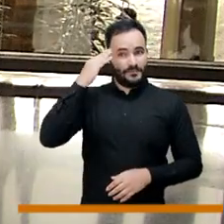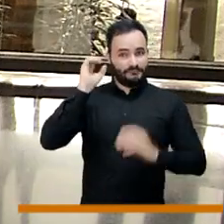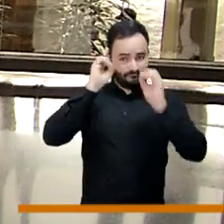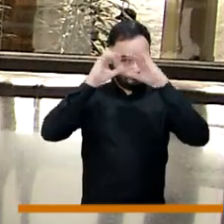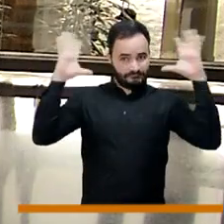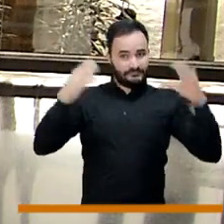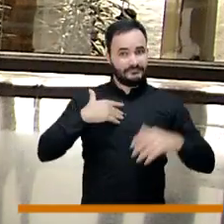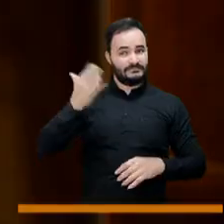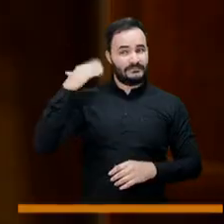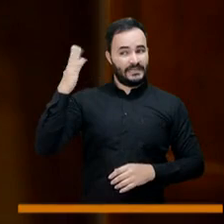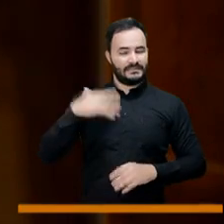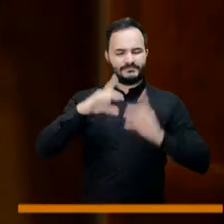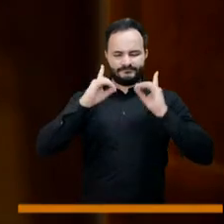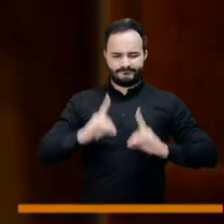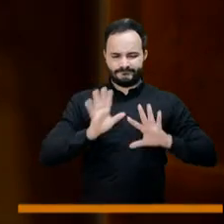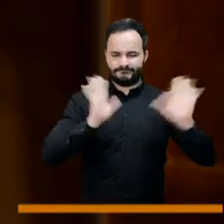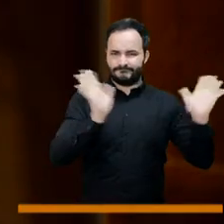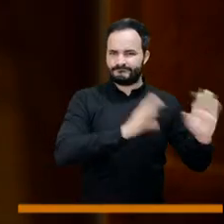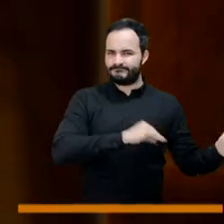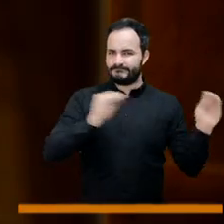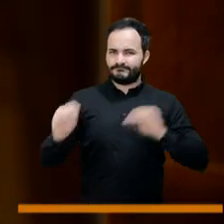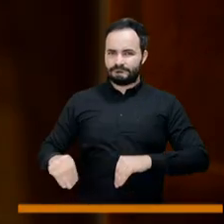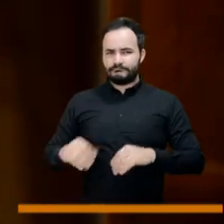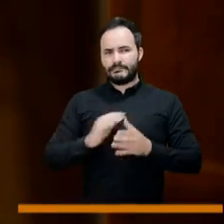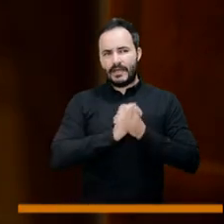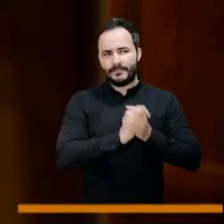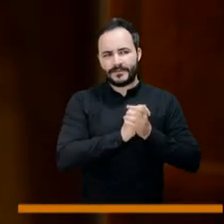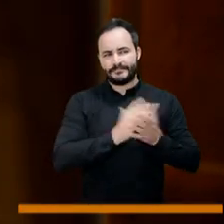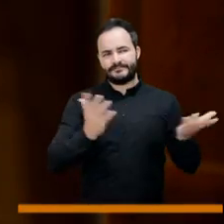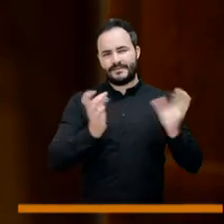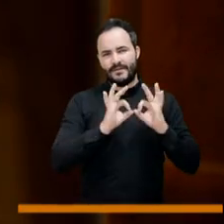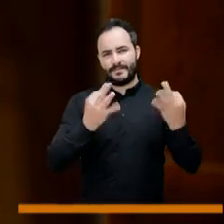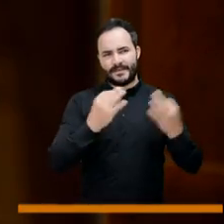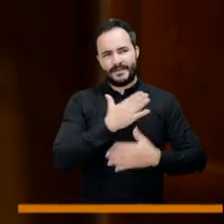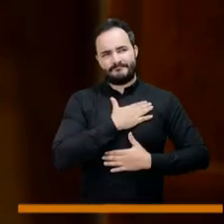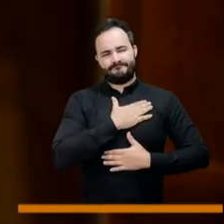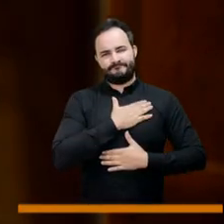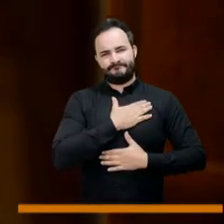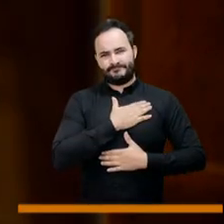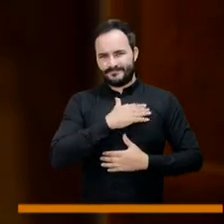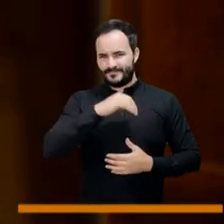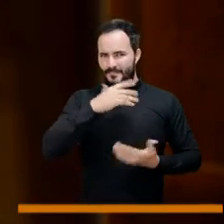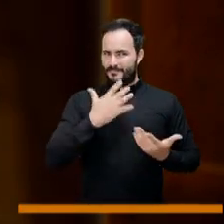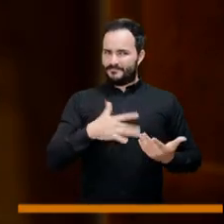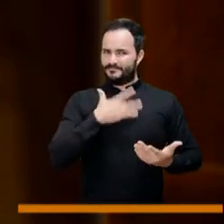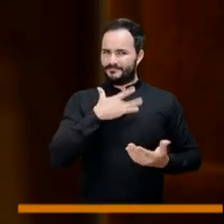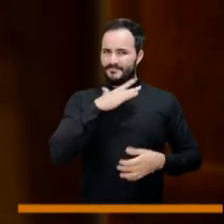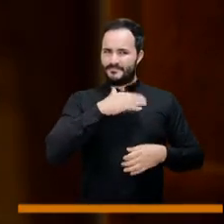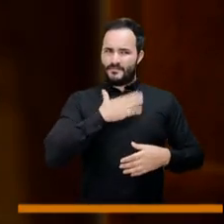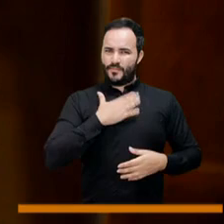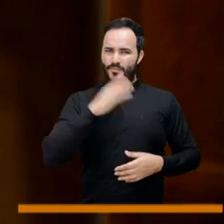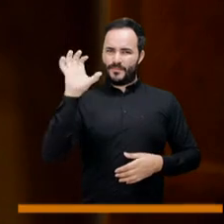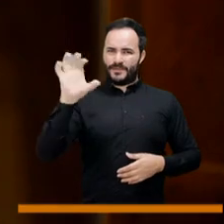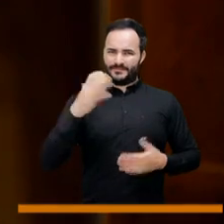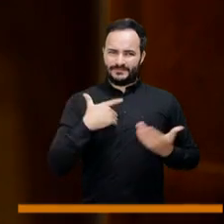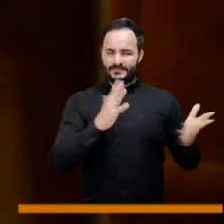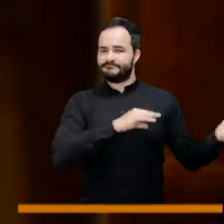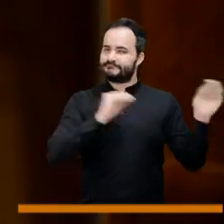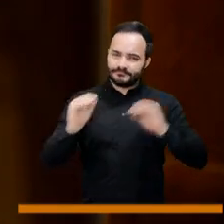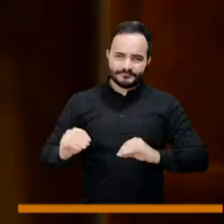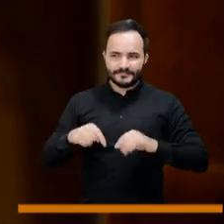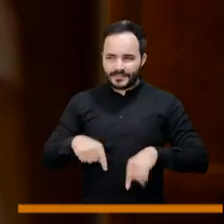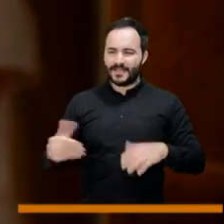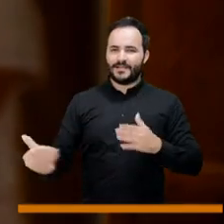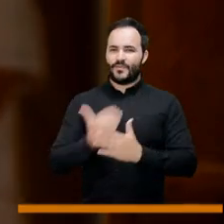de tomar, dejar la familia, los amigos, la patria, el trabajo. Y bueno, pues cuéntenos también, aprovechando el